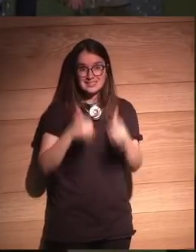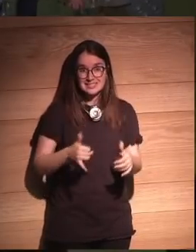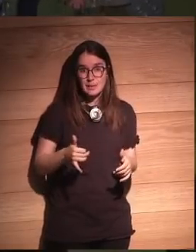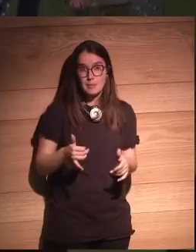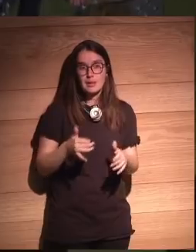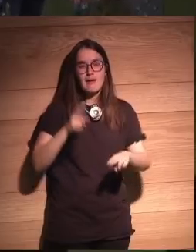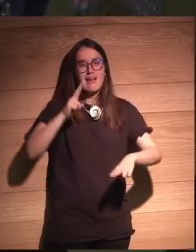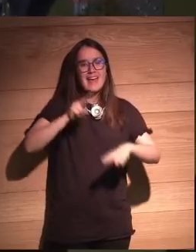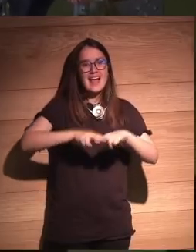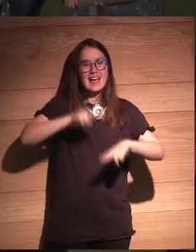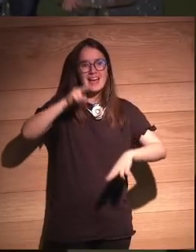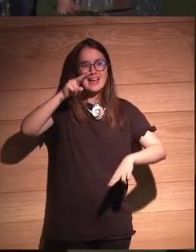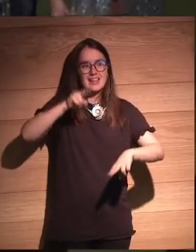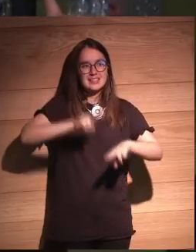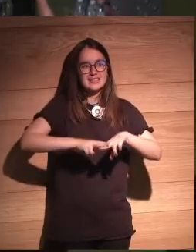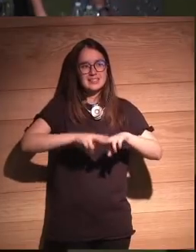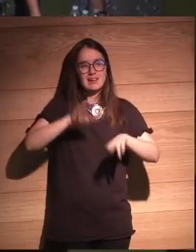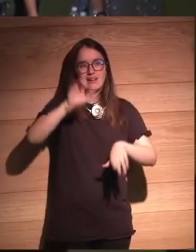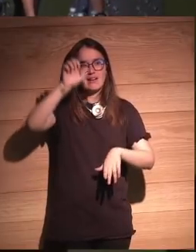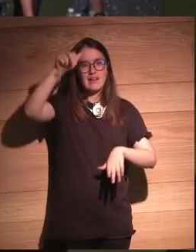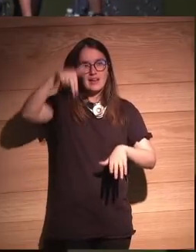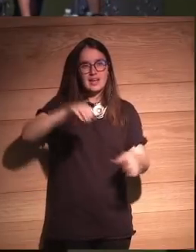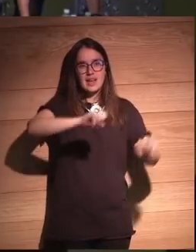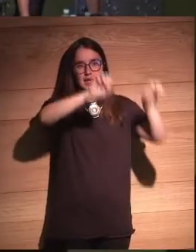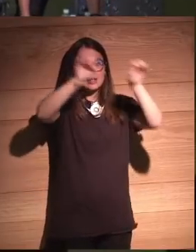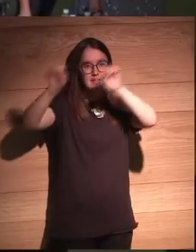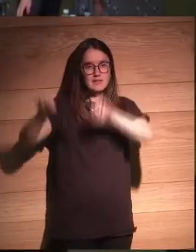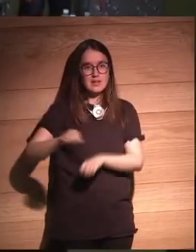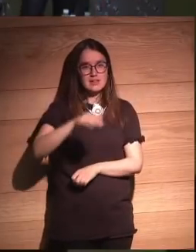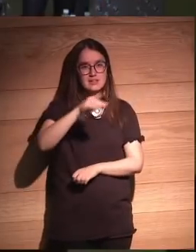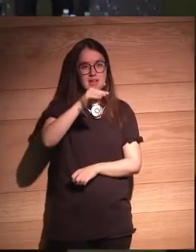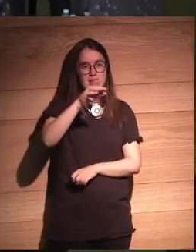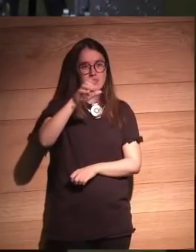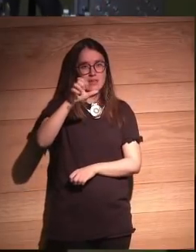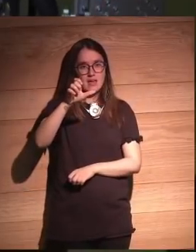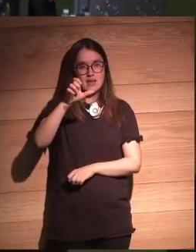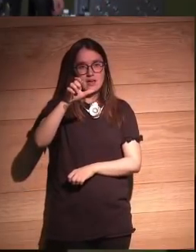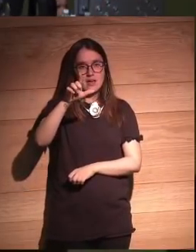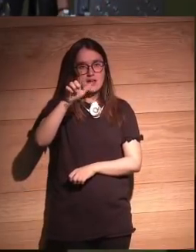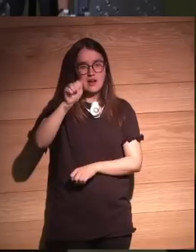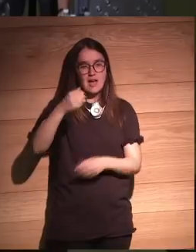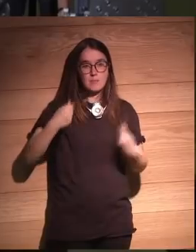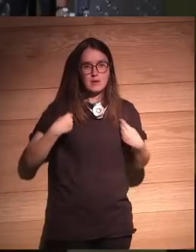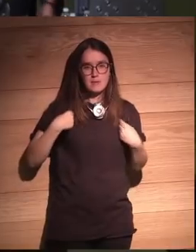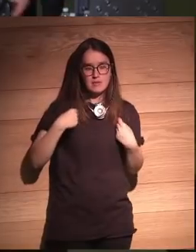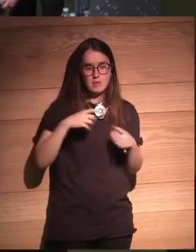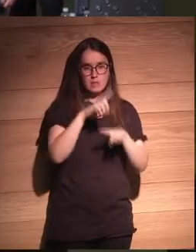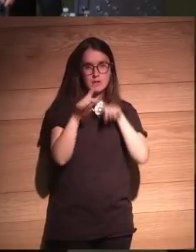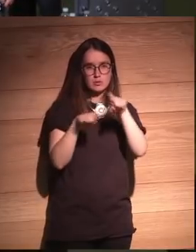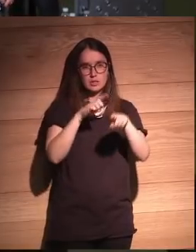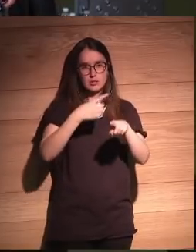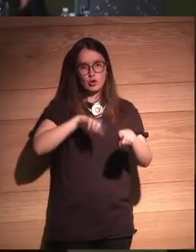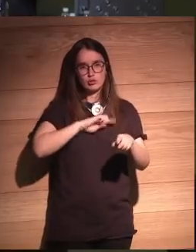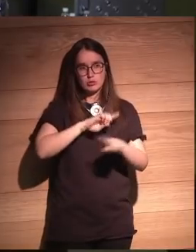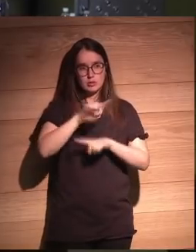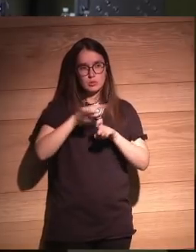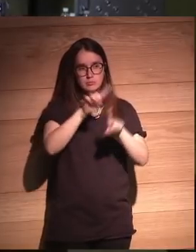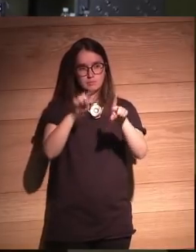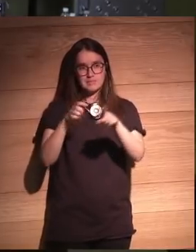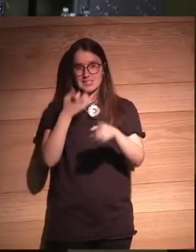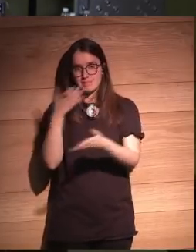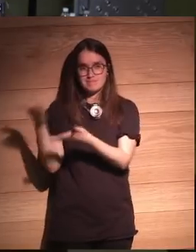a través del hashtag en defensa de la vivienda. Nos podéis hacer también llegar las preguntas que serán recogidas. Entonces, si os apetece,